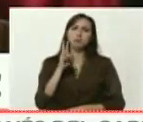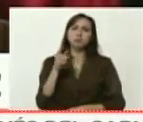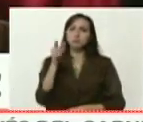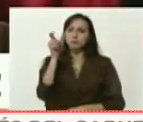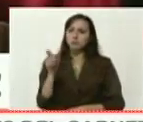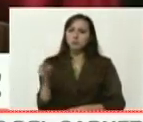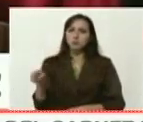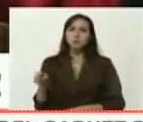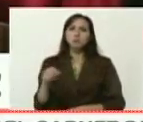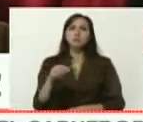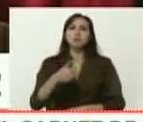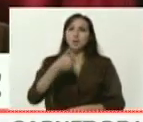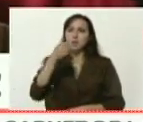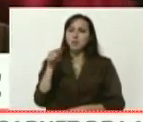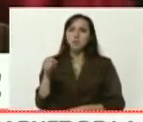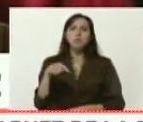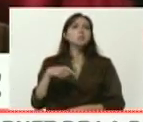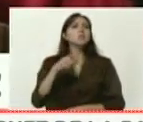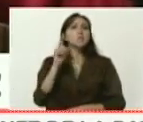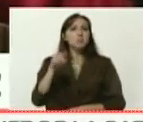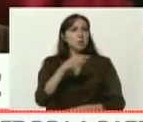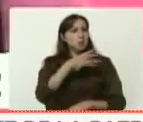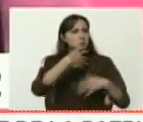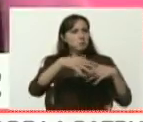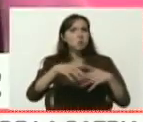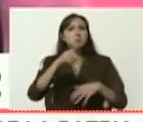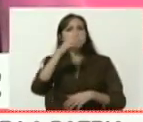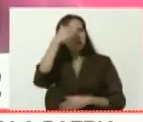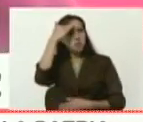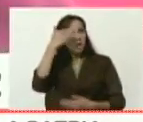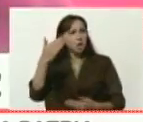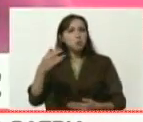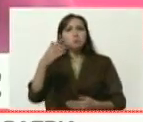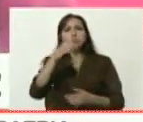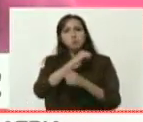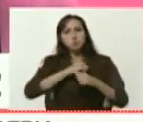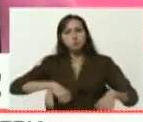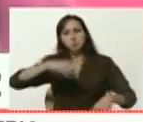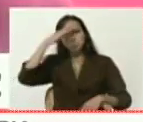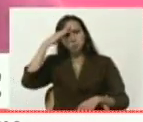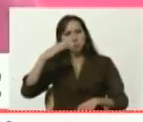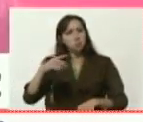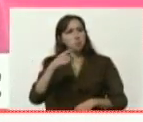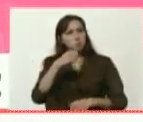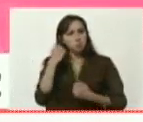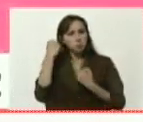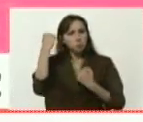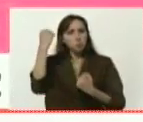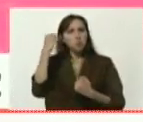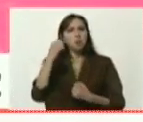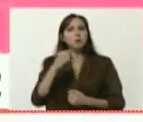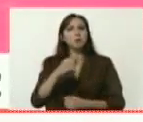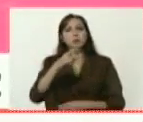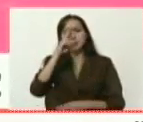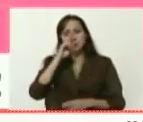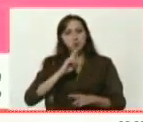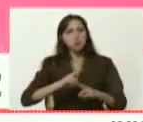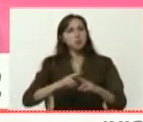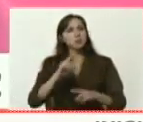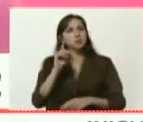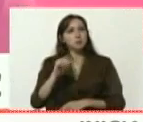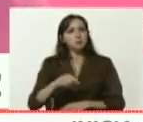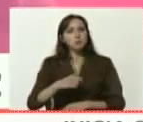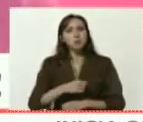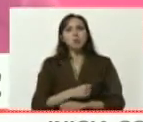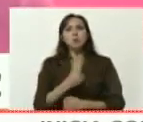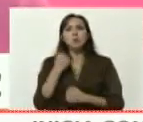a nuestros soldados y desde acá, un saludo a la Fuerza Armada Nacional Bolivariana, heroica, digna, combatiente. Cuando